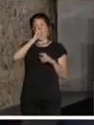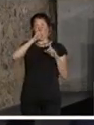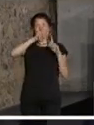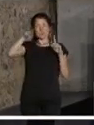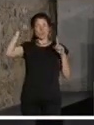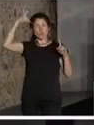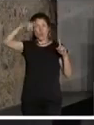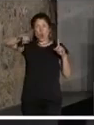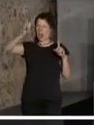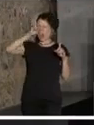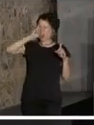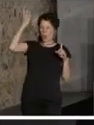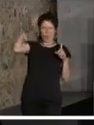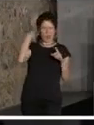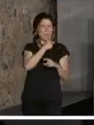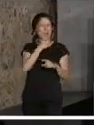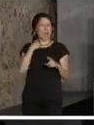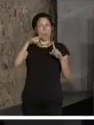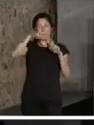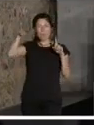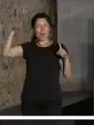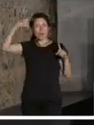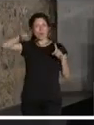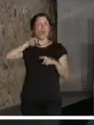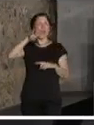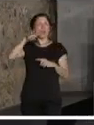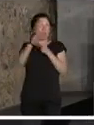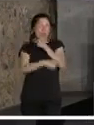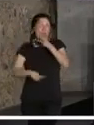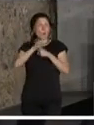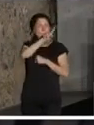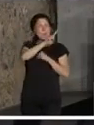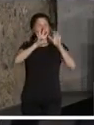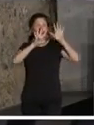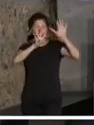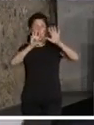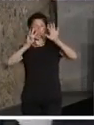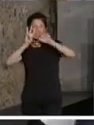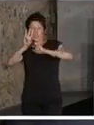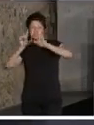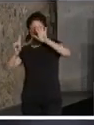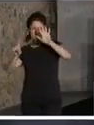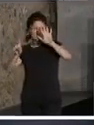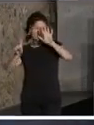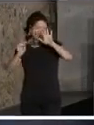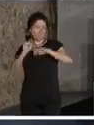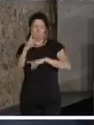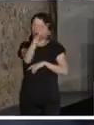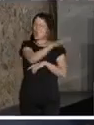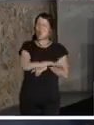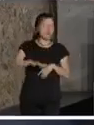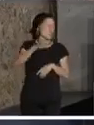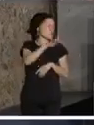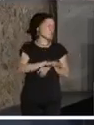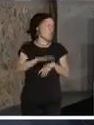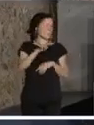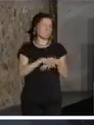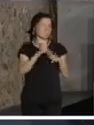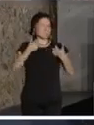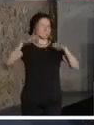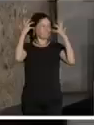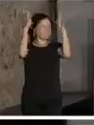badajoz esa plaza de toros donde el 14 de agosto de 1936 fue uno de los primeros lugares